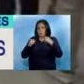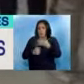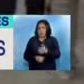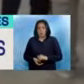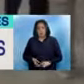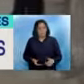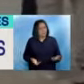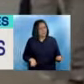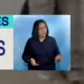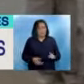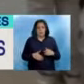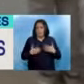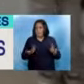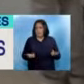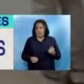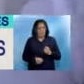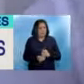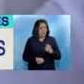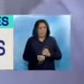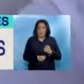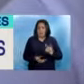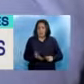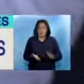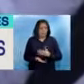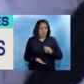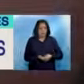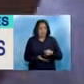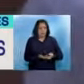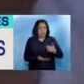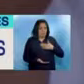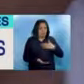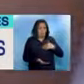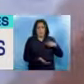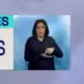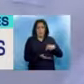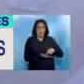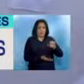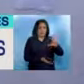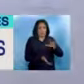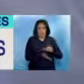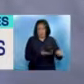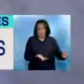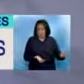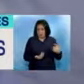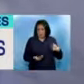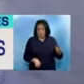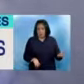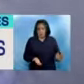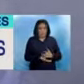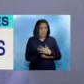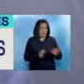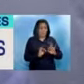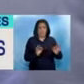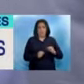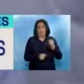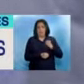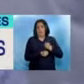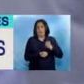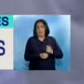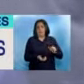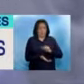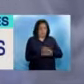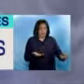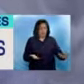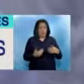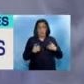es inhumano trabajar sin recibir paga. Hasta a mí me deben ya con estos, son 5 meses que se está debiendo, porque nadie trabaja gratis. Trabajamos